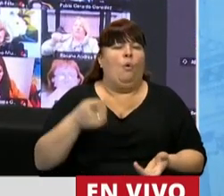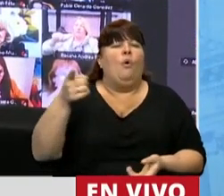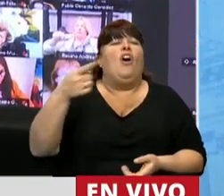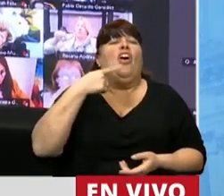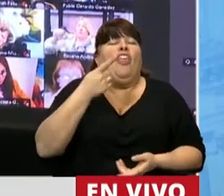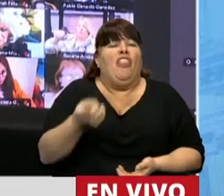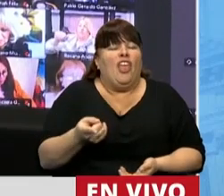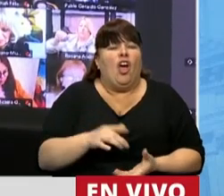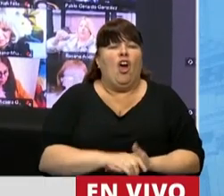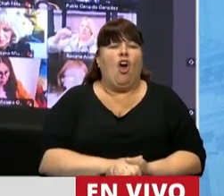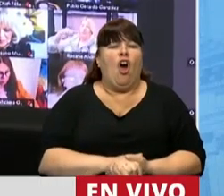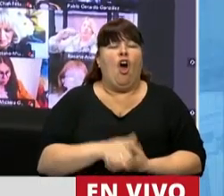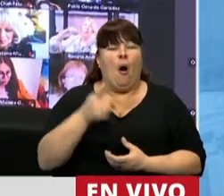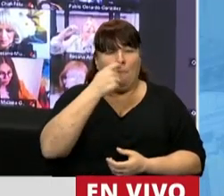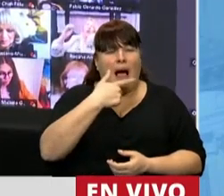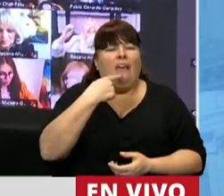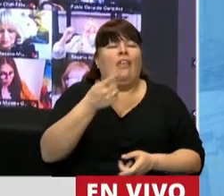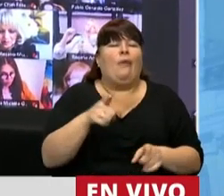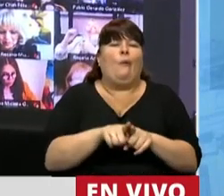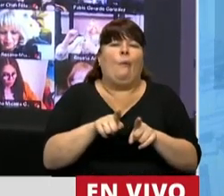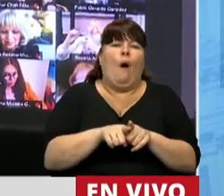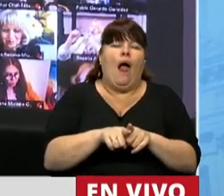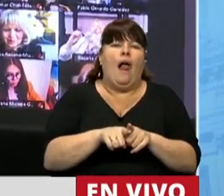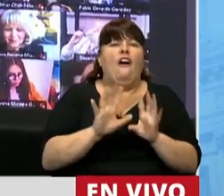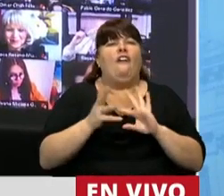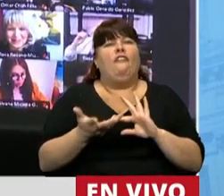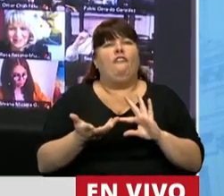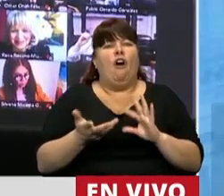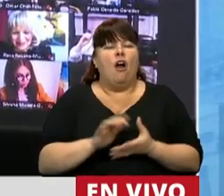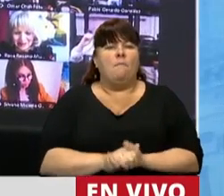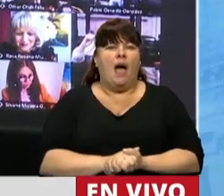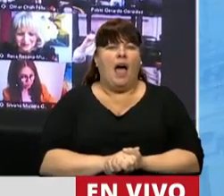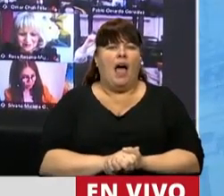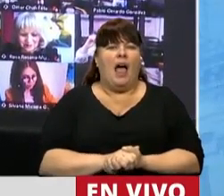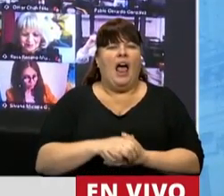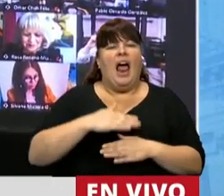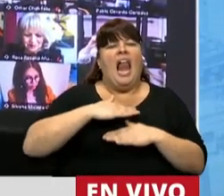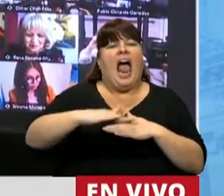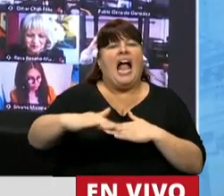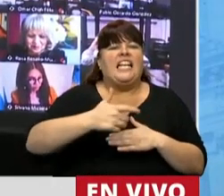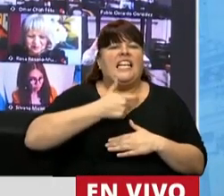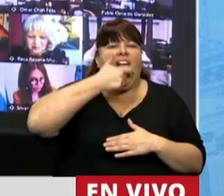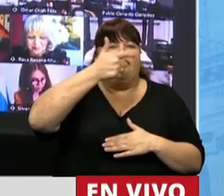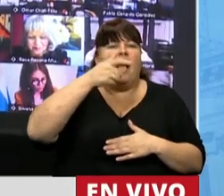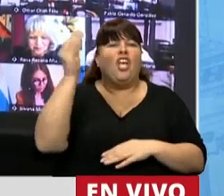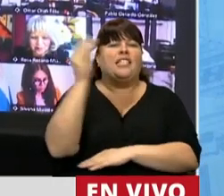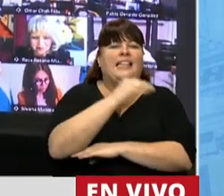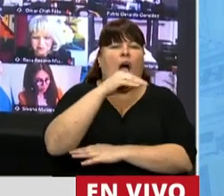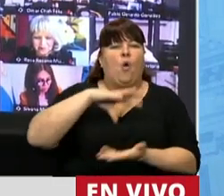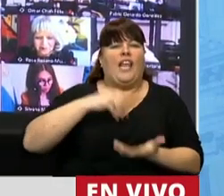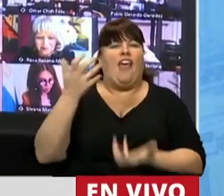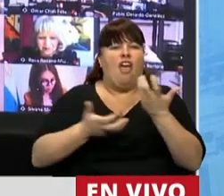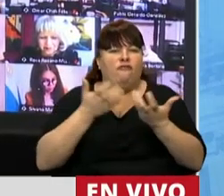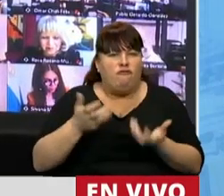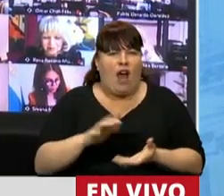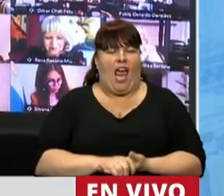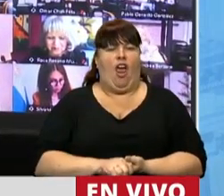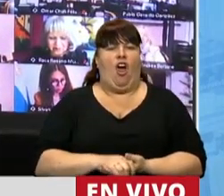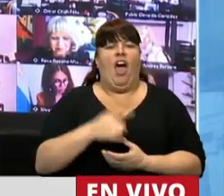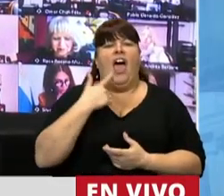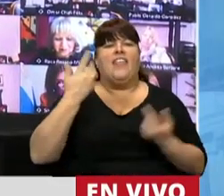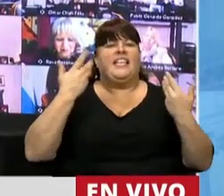decir, a tener frases del estilo de las veredas calefaccionadas de Santa Cruz y Tierra del Fuego, del estar